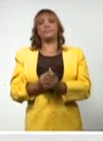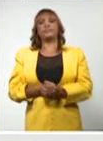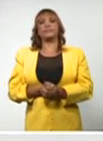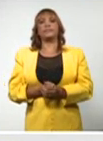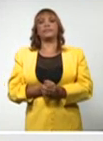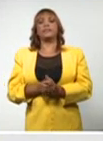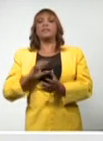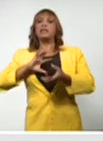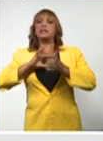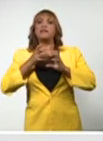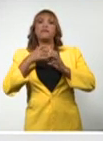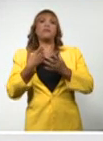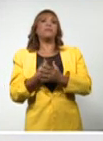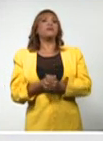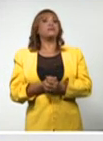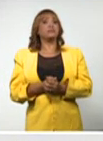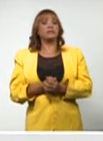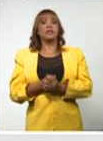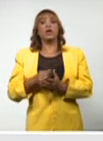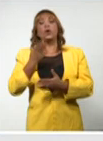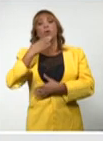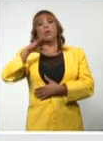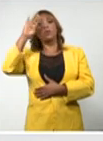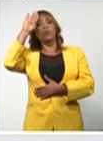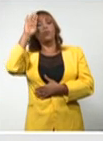forma, Cuba acumula